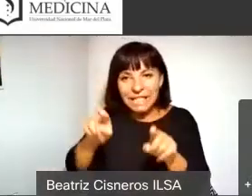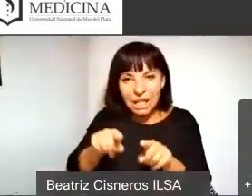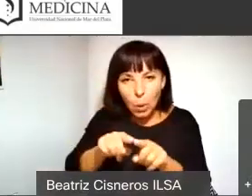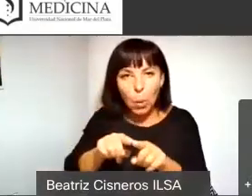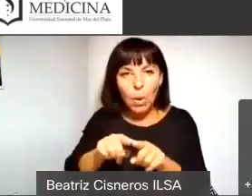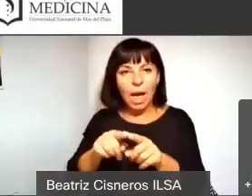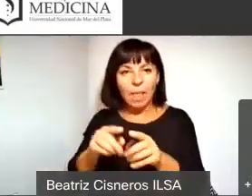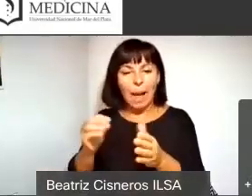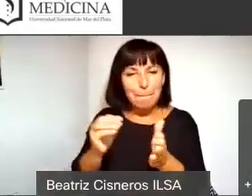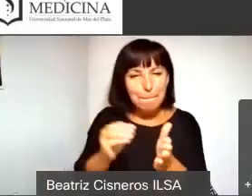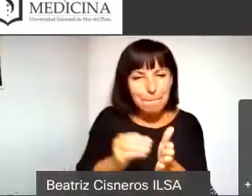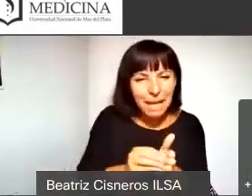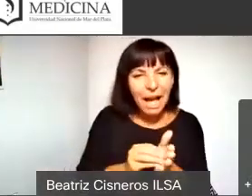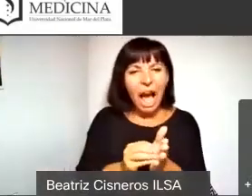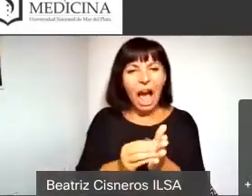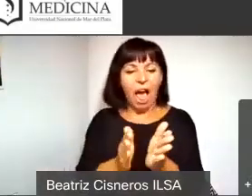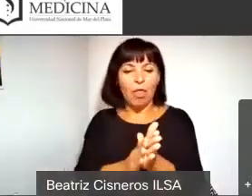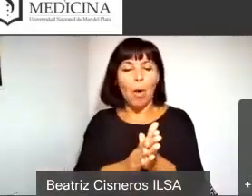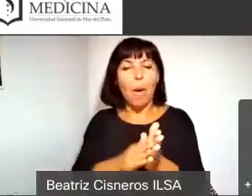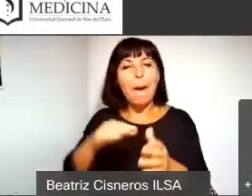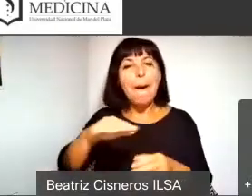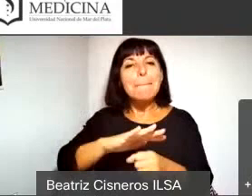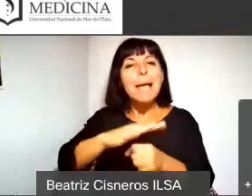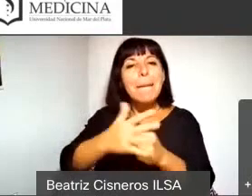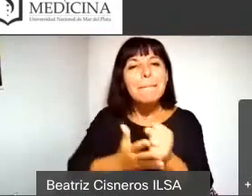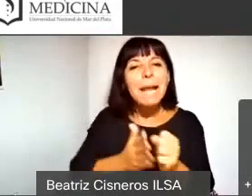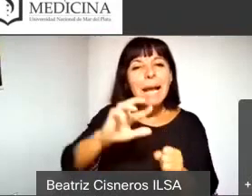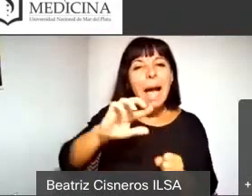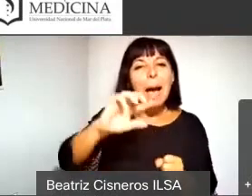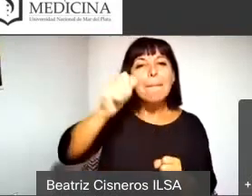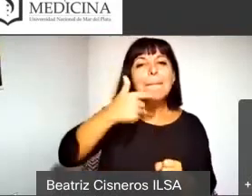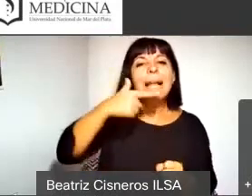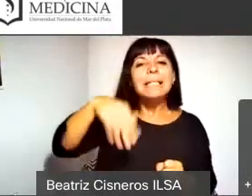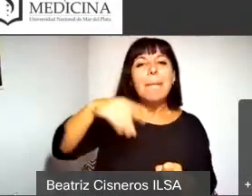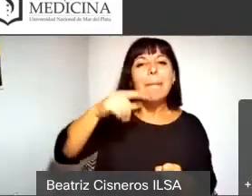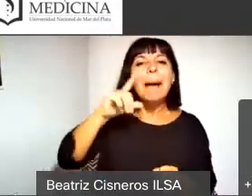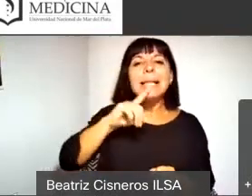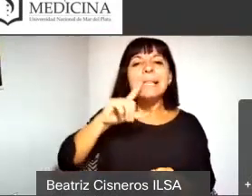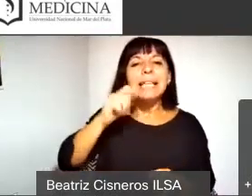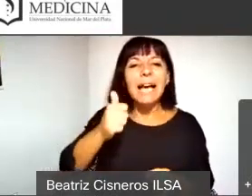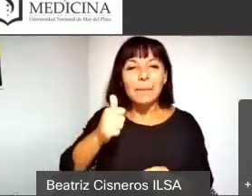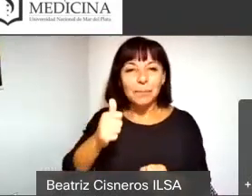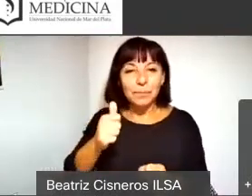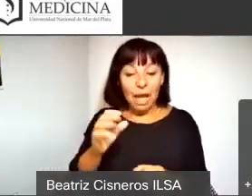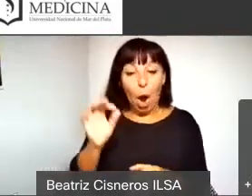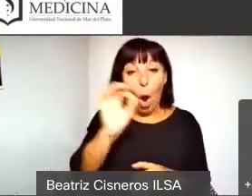membrana plasmática y ocupa una región del citoplasma que se llama nucleoide.